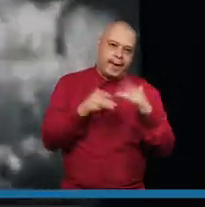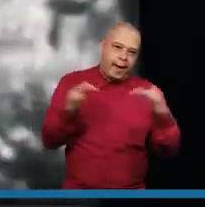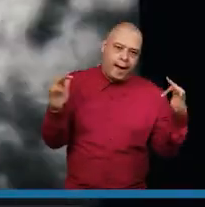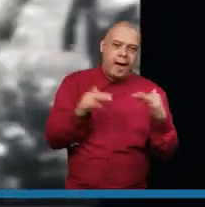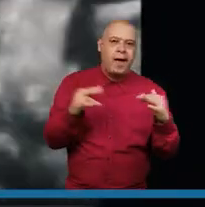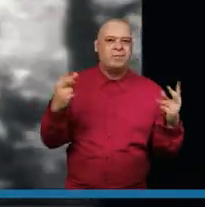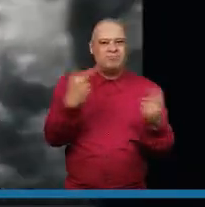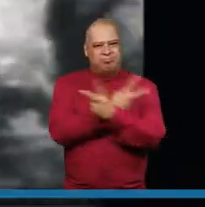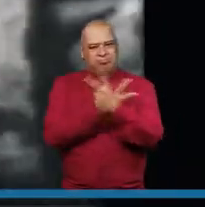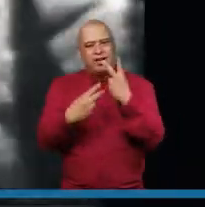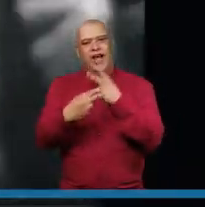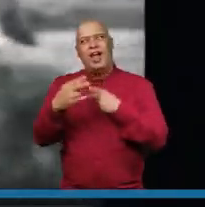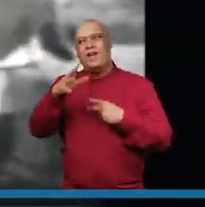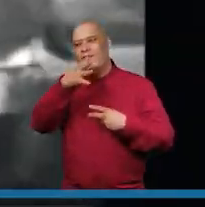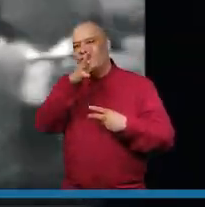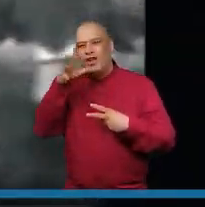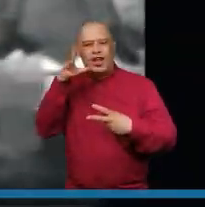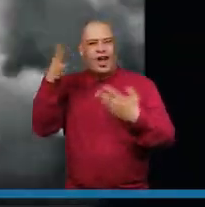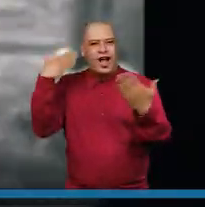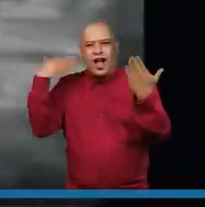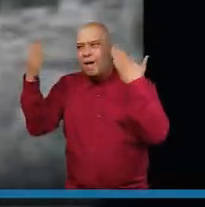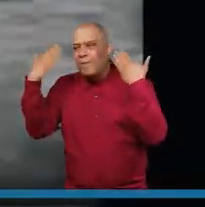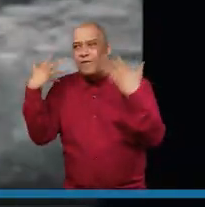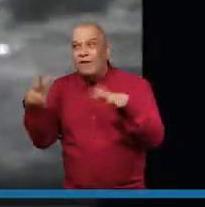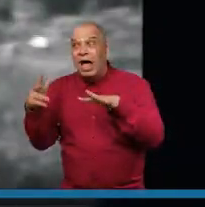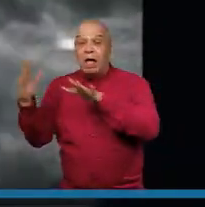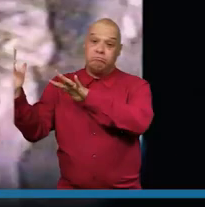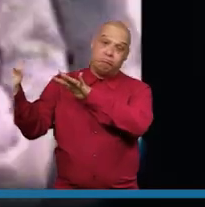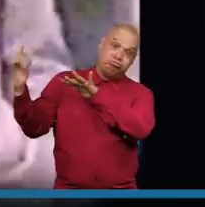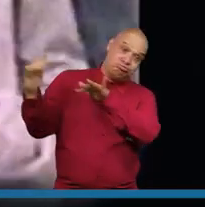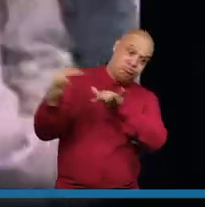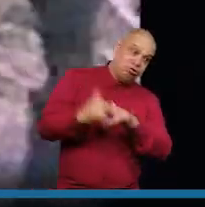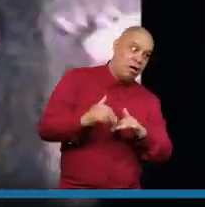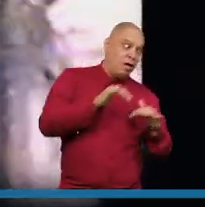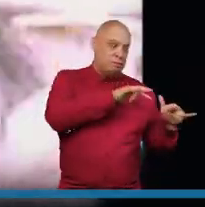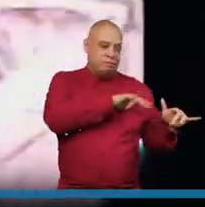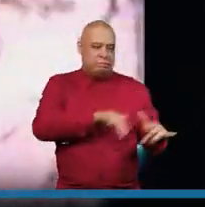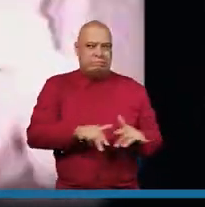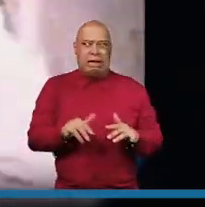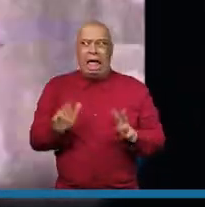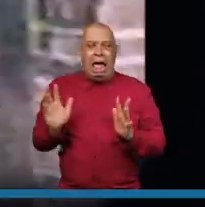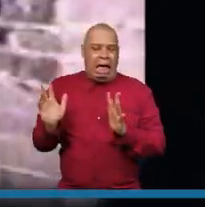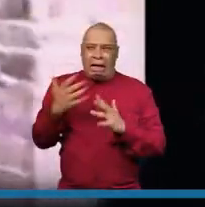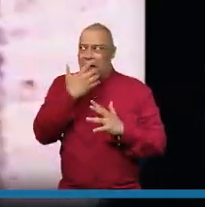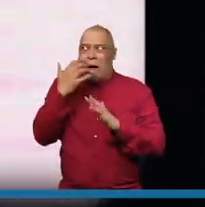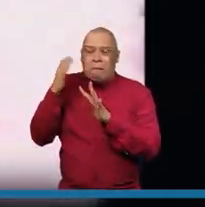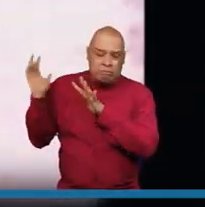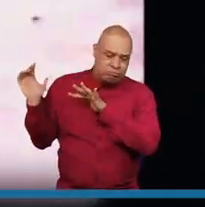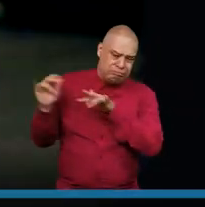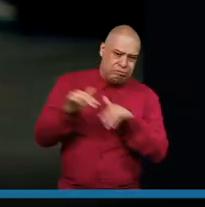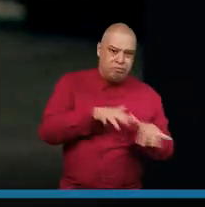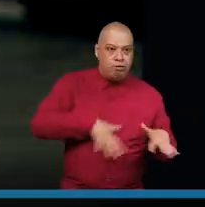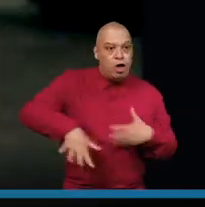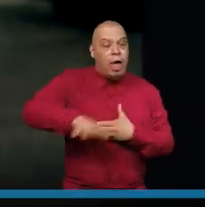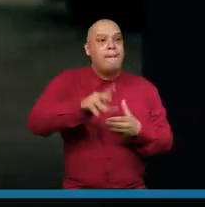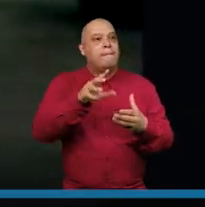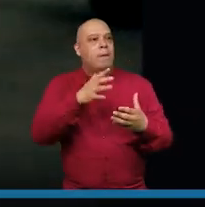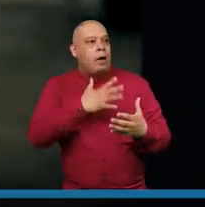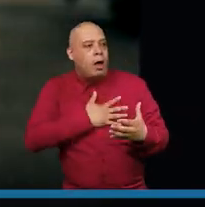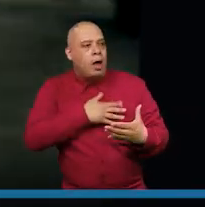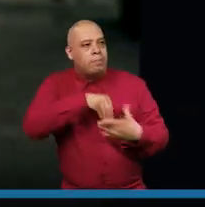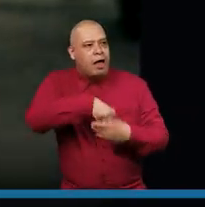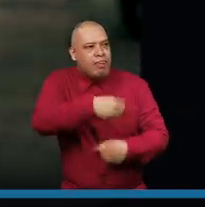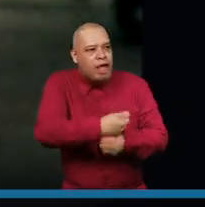conflicto, con las guerras en las zonas rurales, la atracción hacia estos lugares pues, fue mayor, y también porque empezaron a ser lugares donde